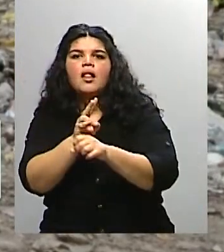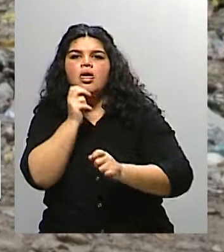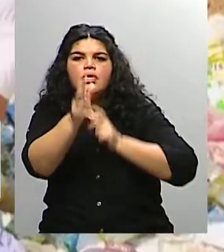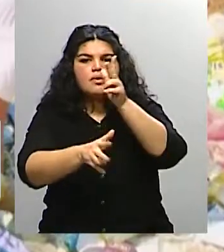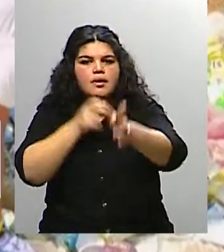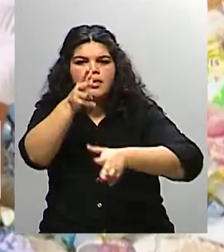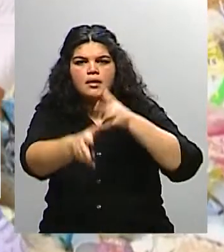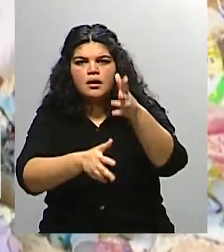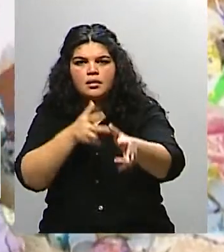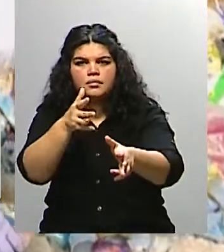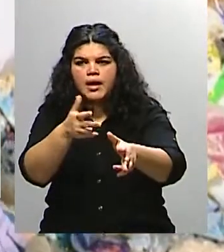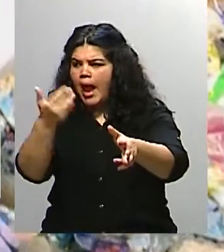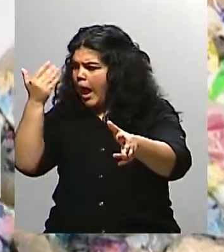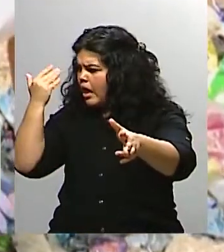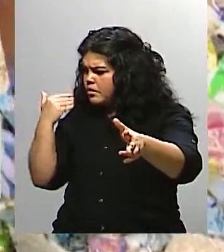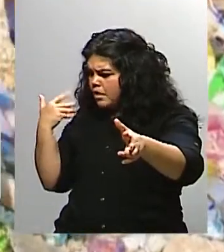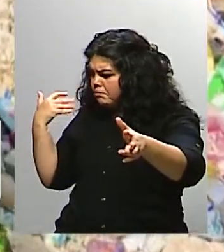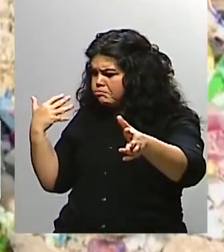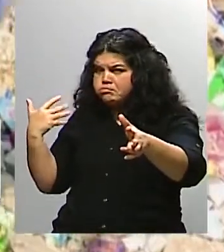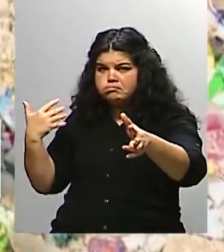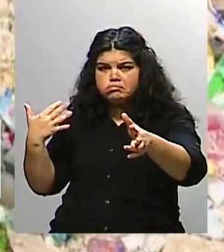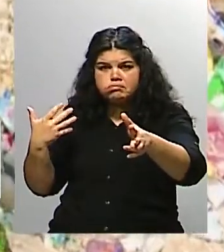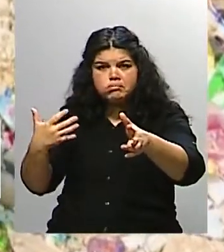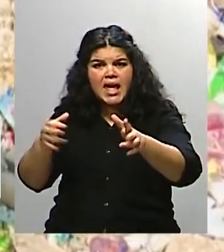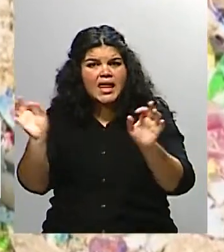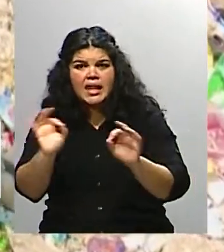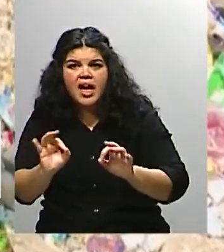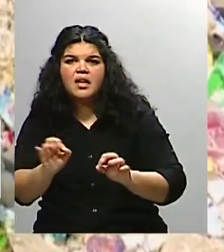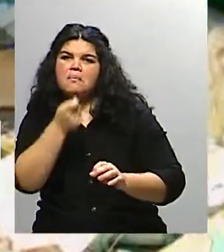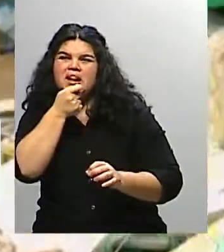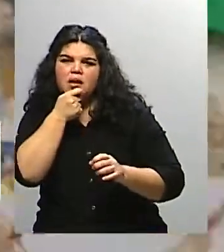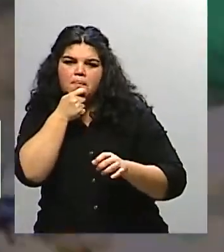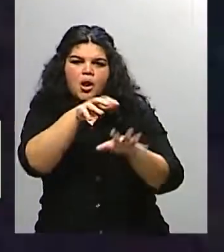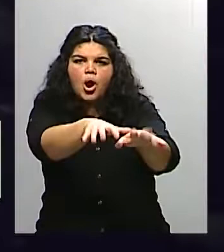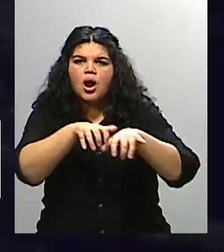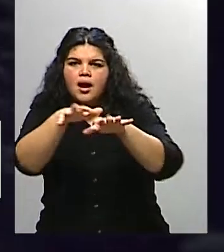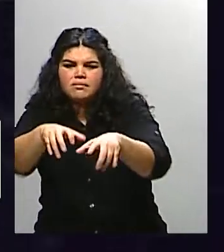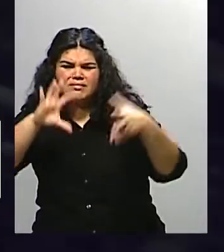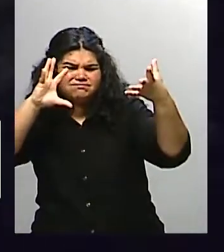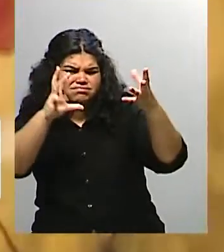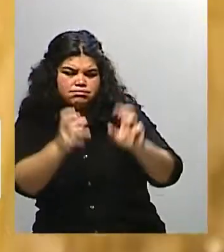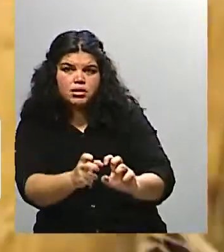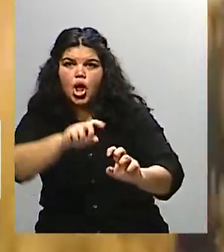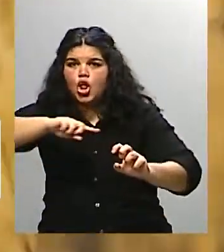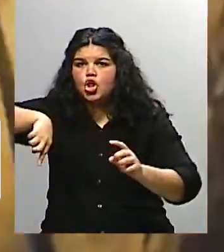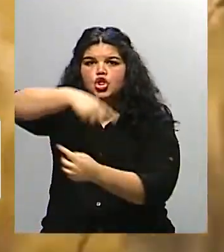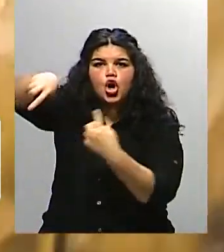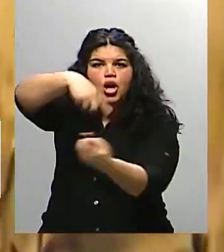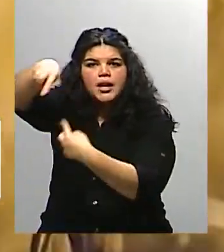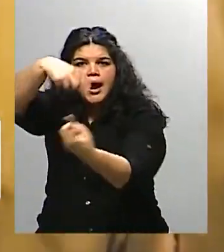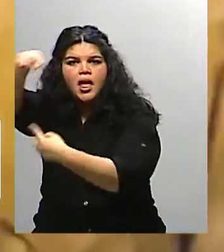empieza a ver que se destruyen cosechas, que los tornados son más frecuentes y destruyen ciudades, poblaciones enteras, que empiezan a